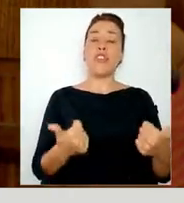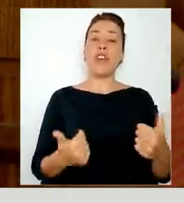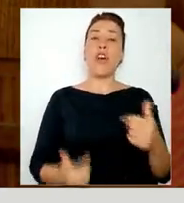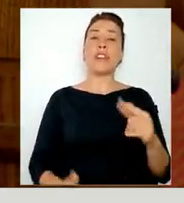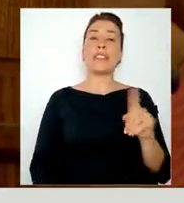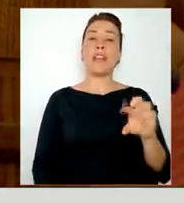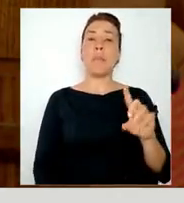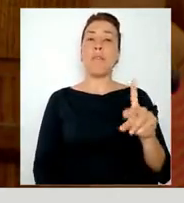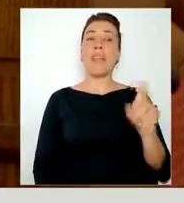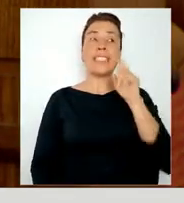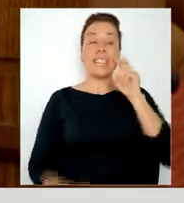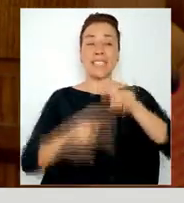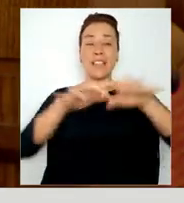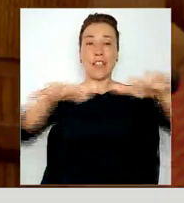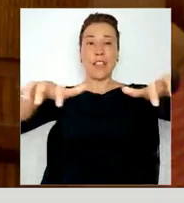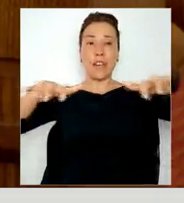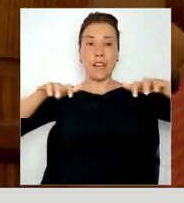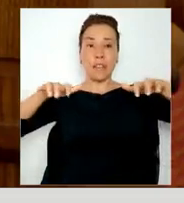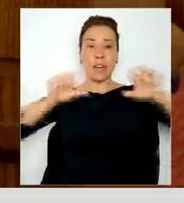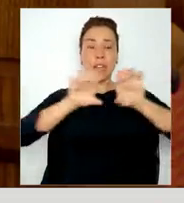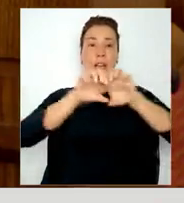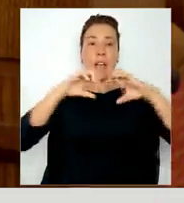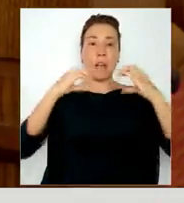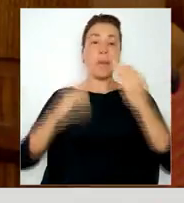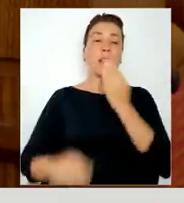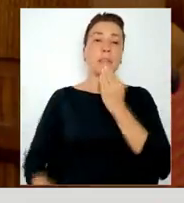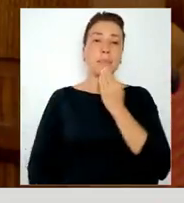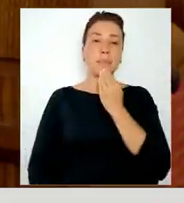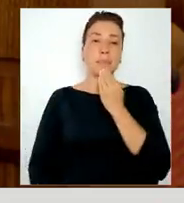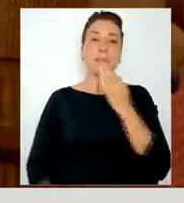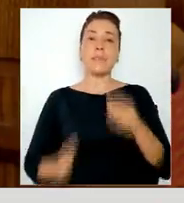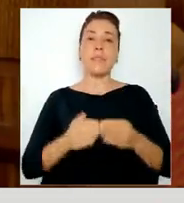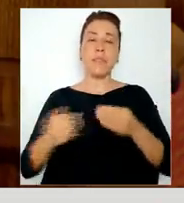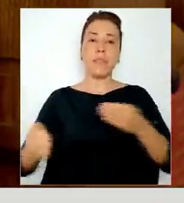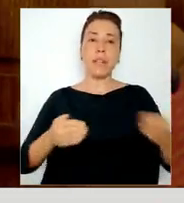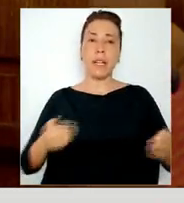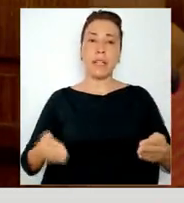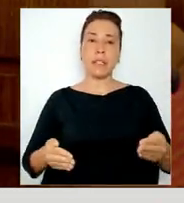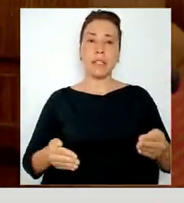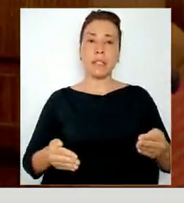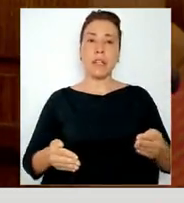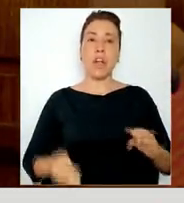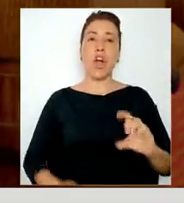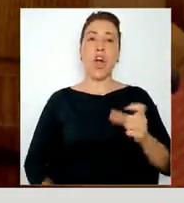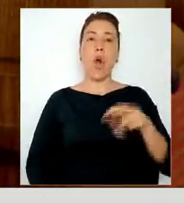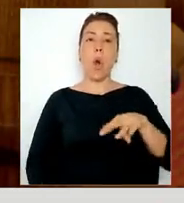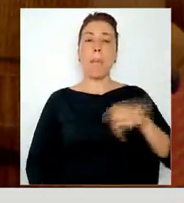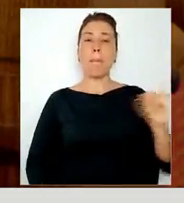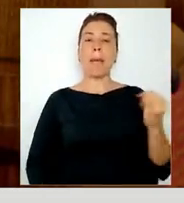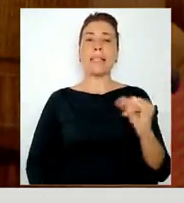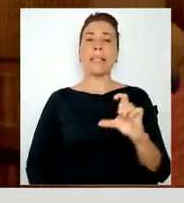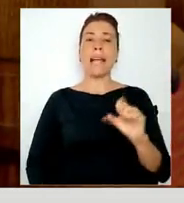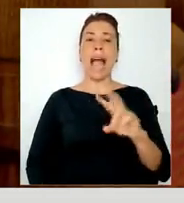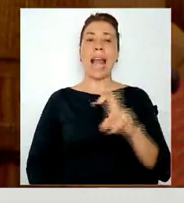de esta cámara y también por supuesto a los vecinos y vecinas Gómez careños y al movimiento lago más organizada